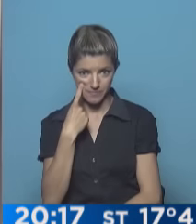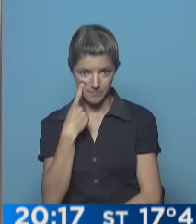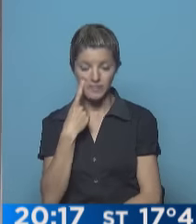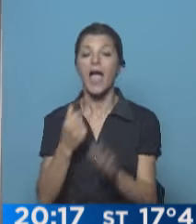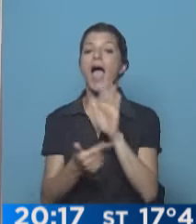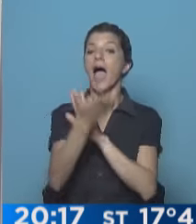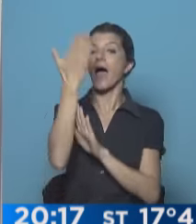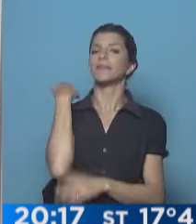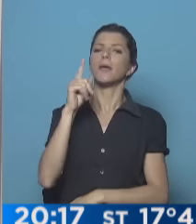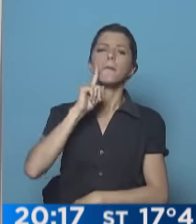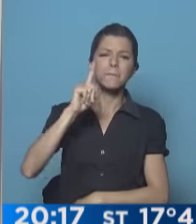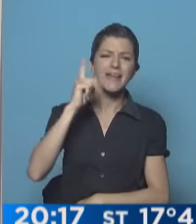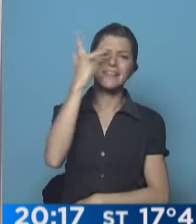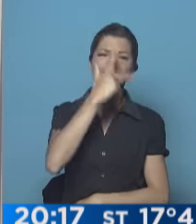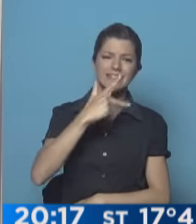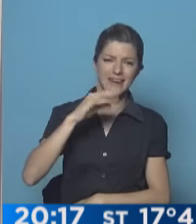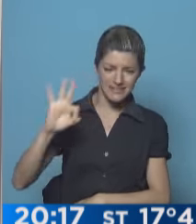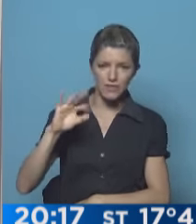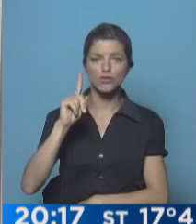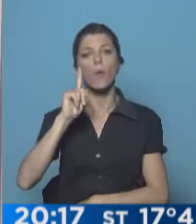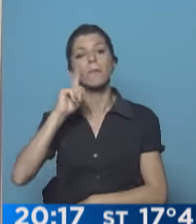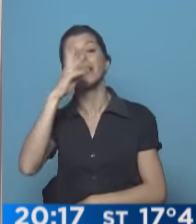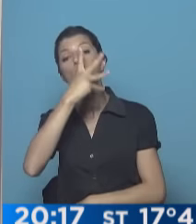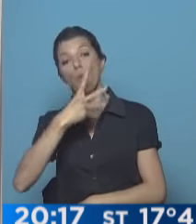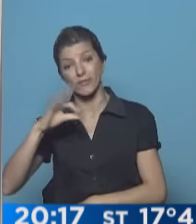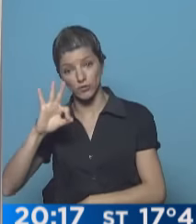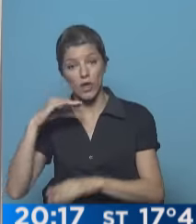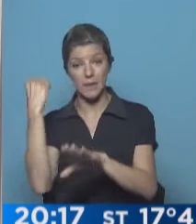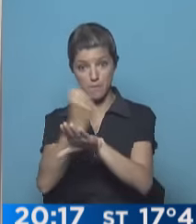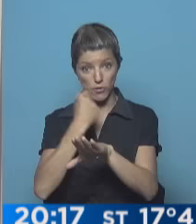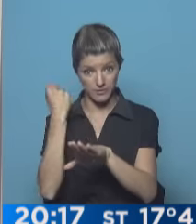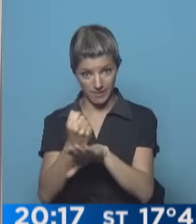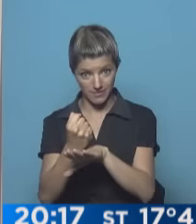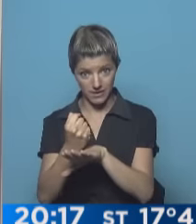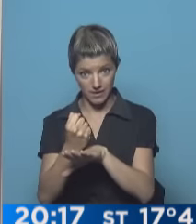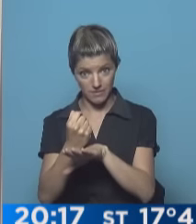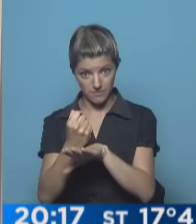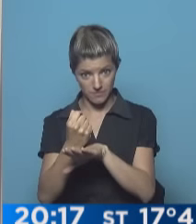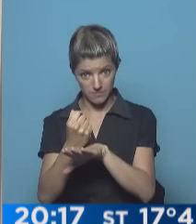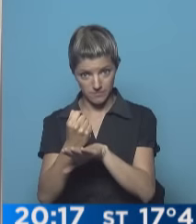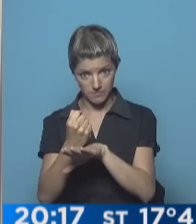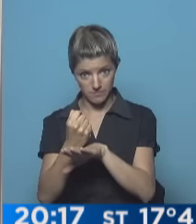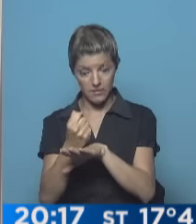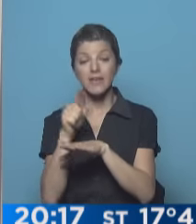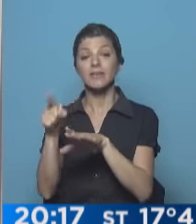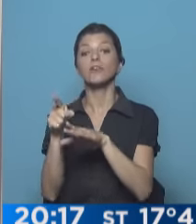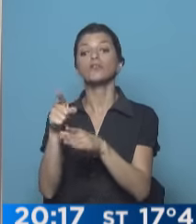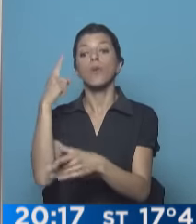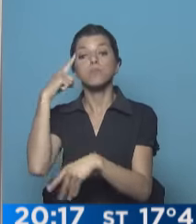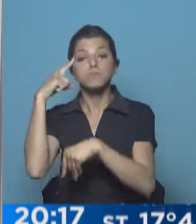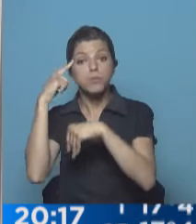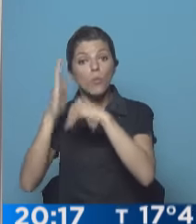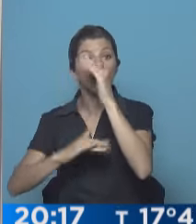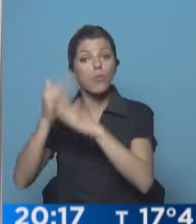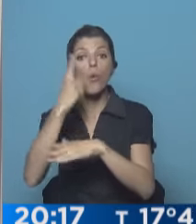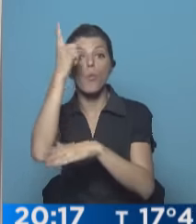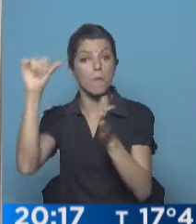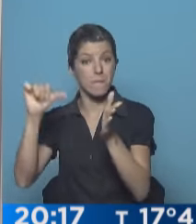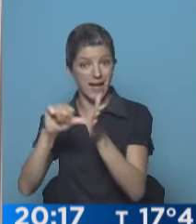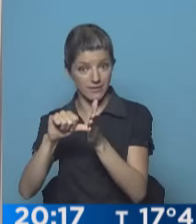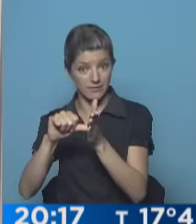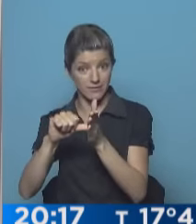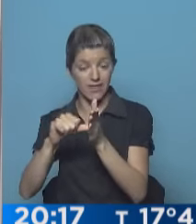del 1300, 1400, muy importante, como parte de ese territorio y construyeron, de hecho, un país